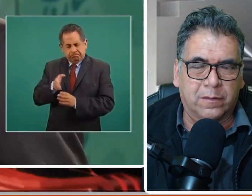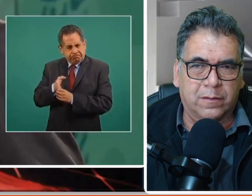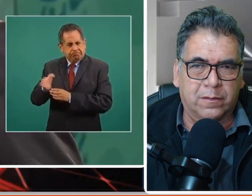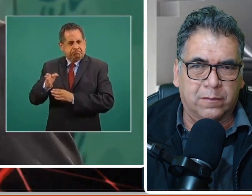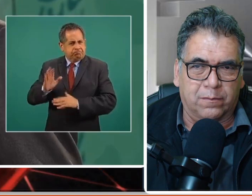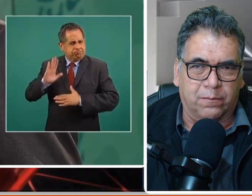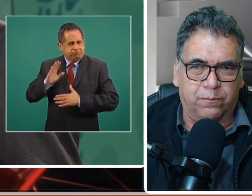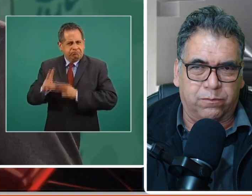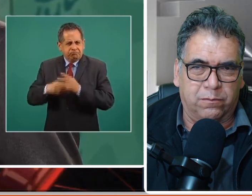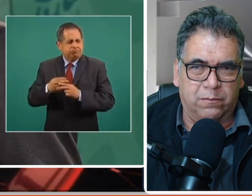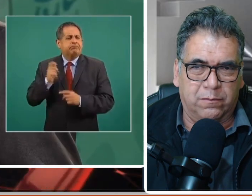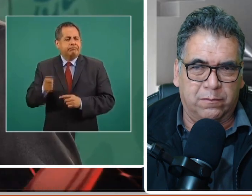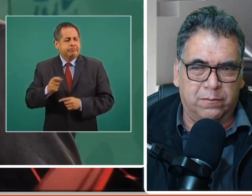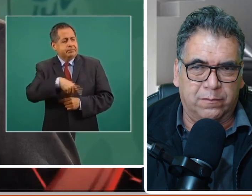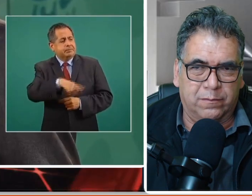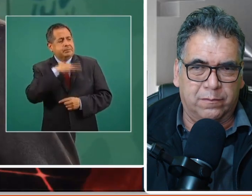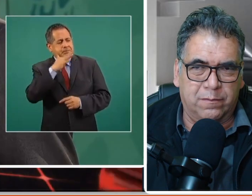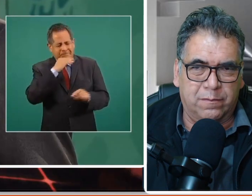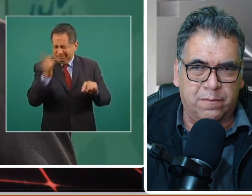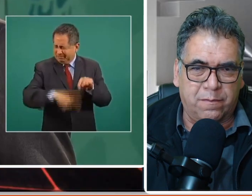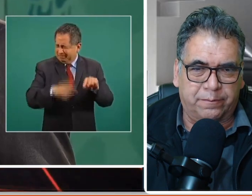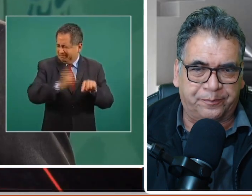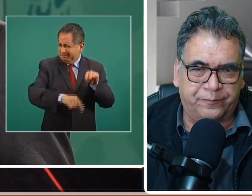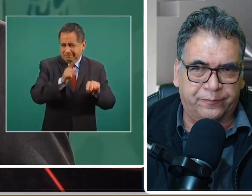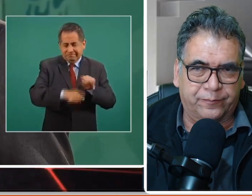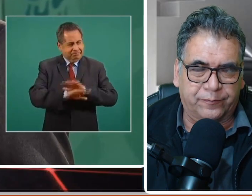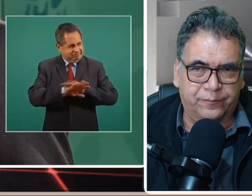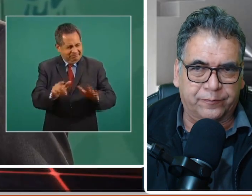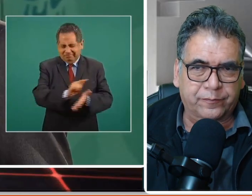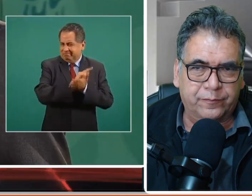a desterrar la corrupción del país.